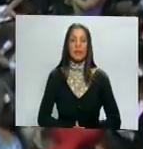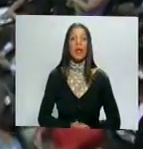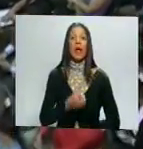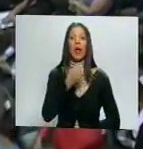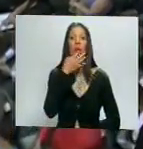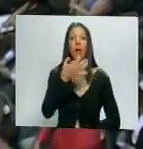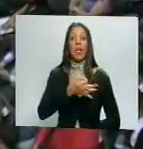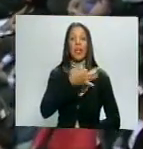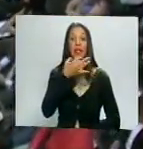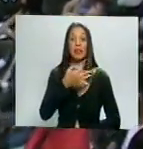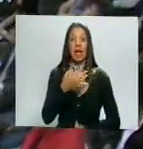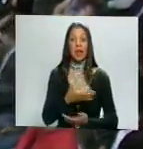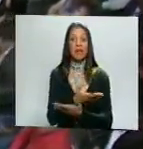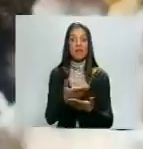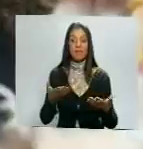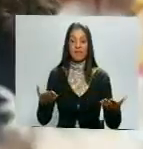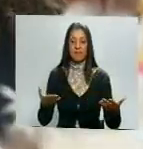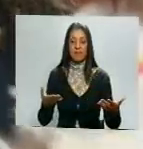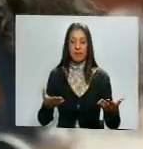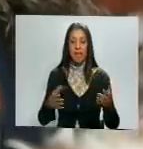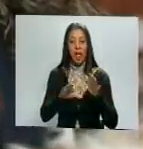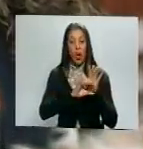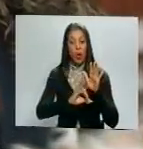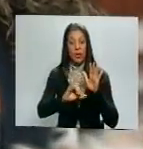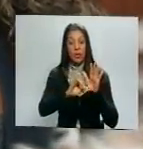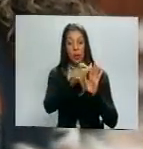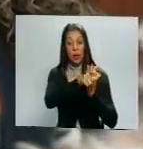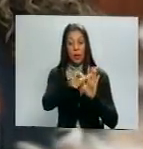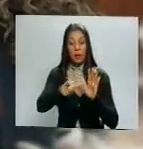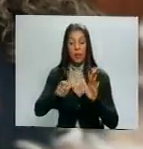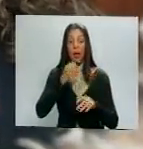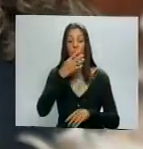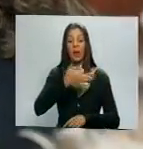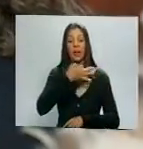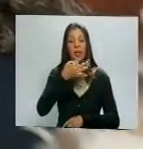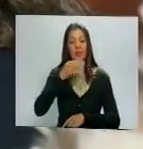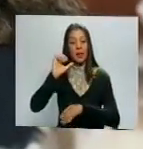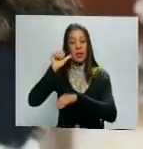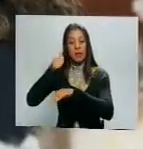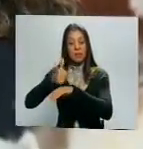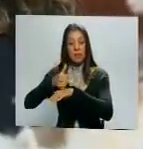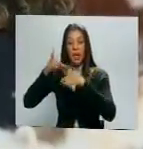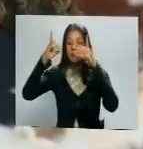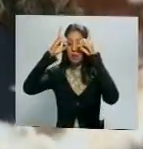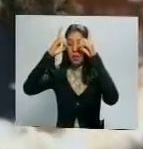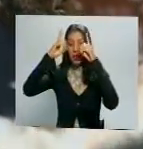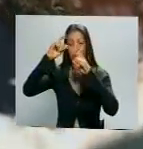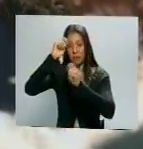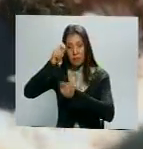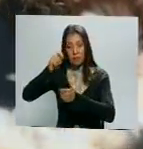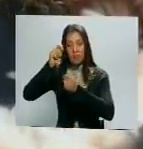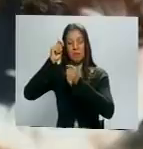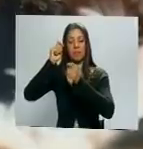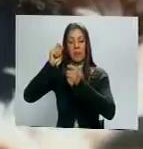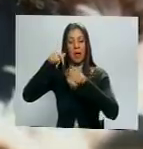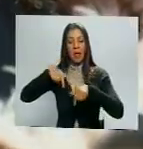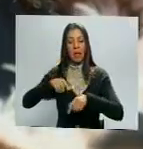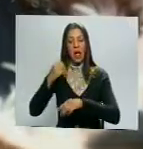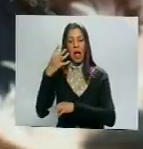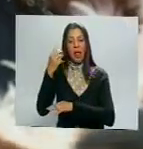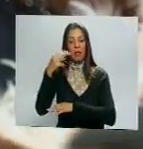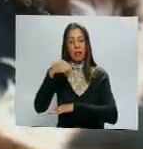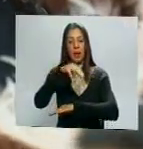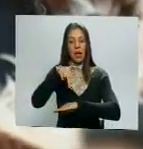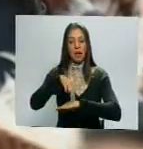Buenas tardes, colegas constituyentes. Buenas tardes, Junta Directiva, Presidenta de nuestra magna y soberana Asamblea